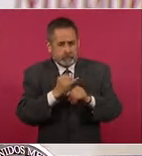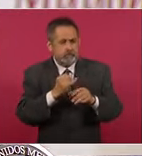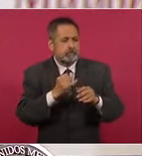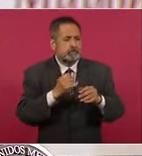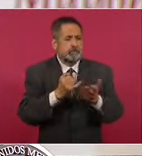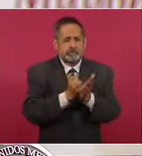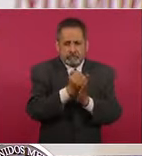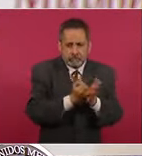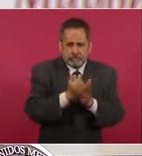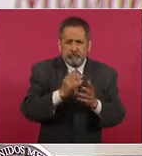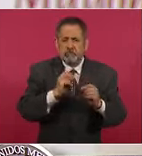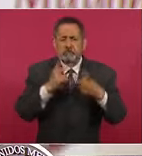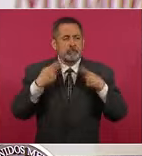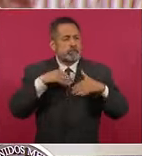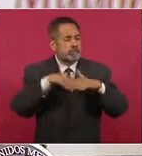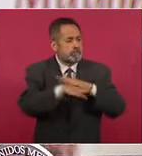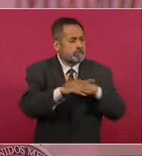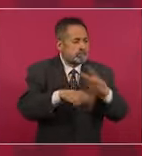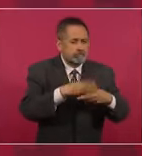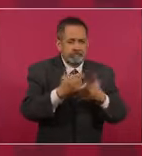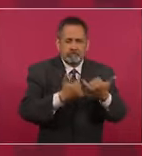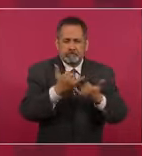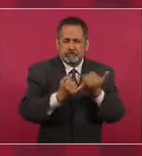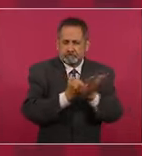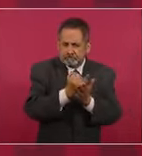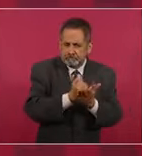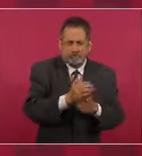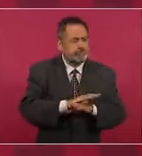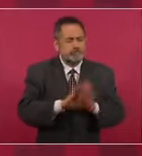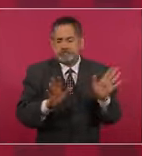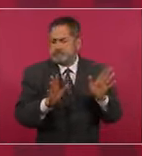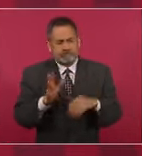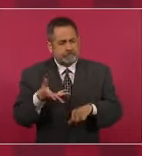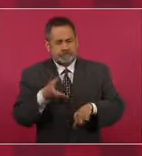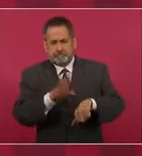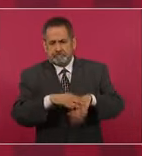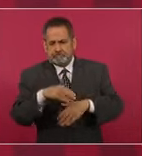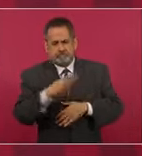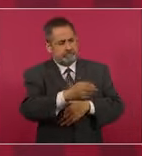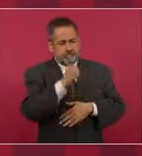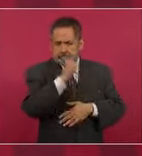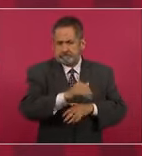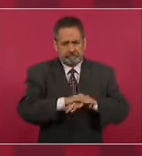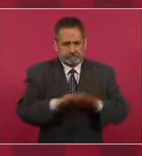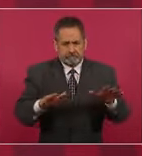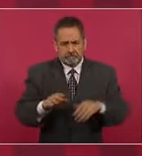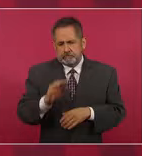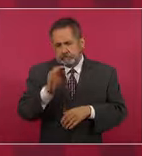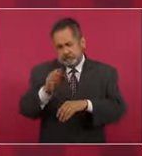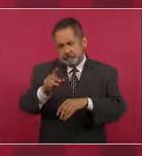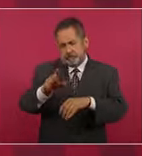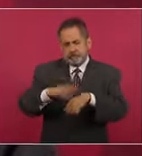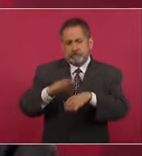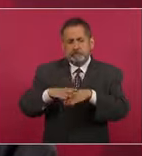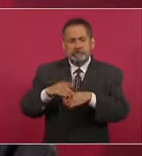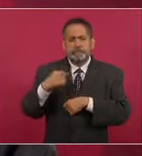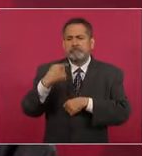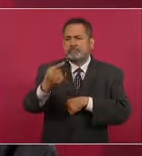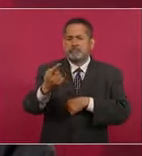presencia física. Y si me lo permiten, en una semana, en 15 días, le podemos mostrar el